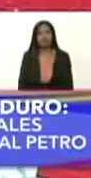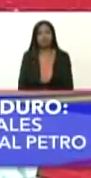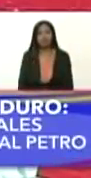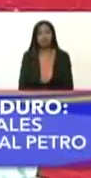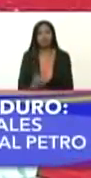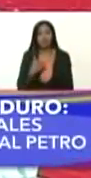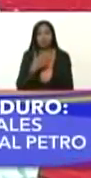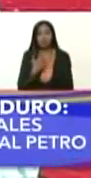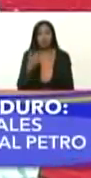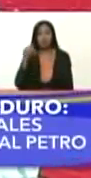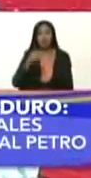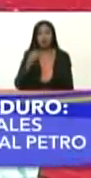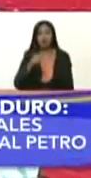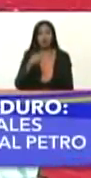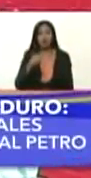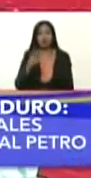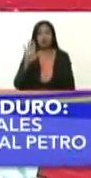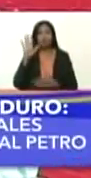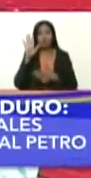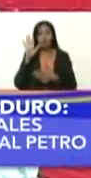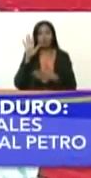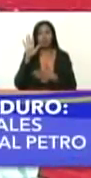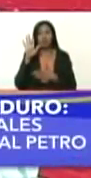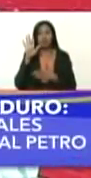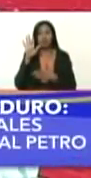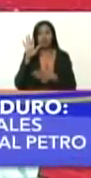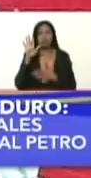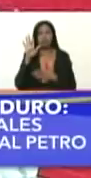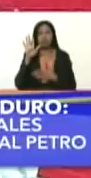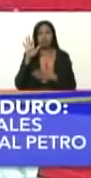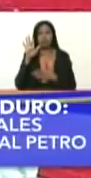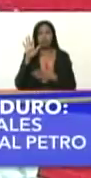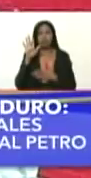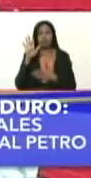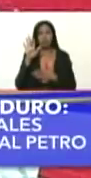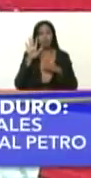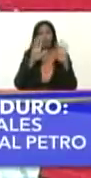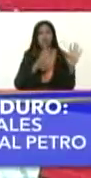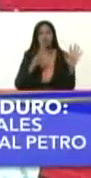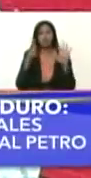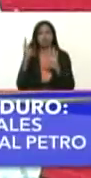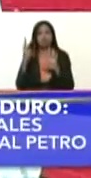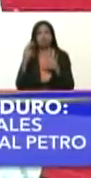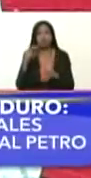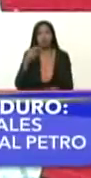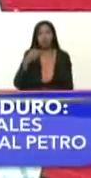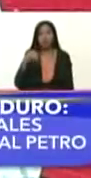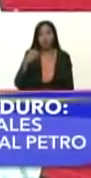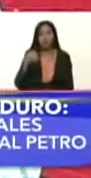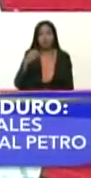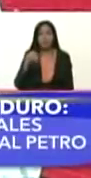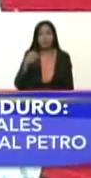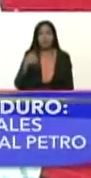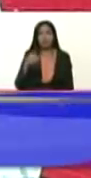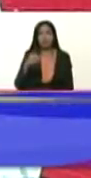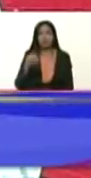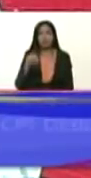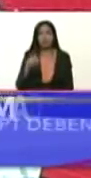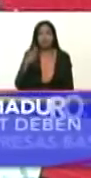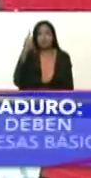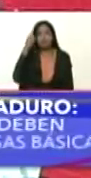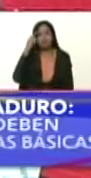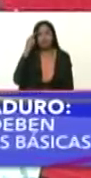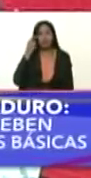yo quiero aquí comprometerme, el 18 de noviembre, día de